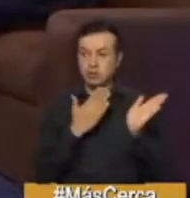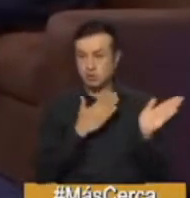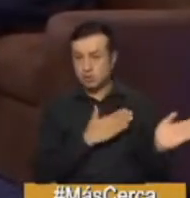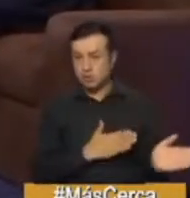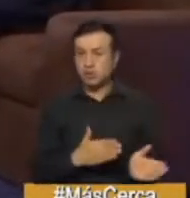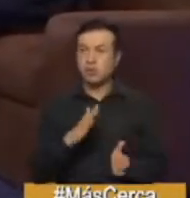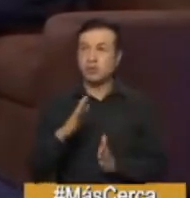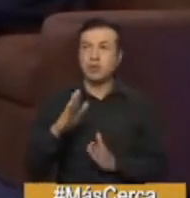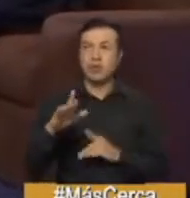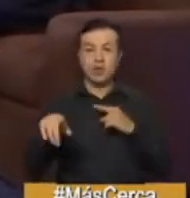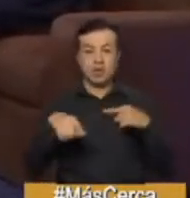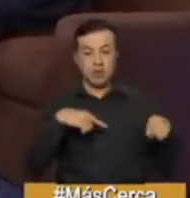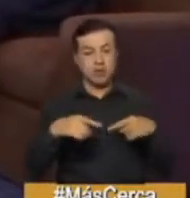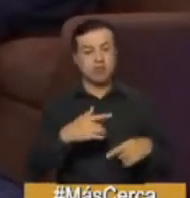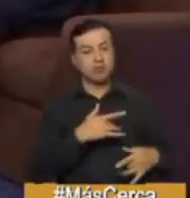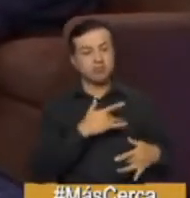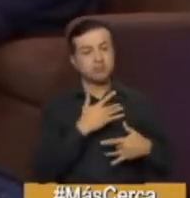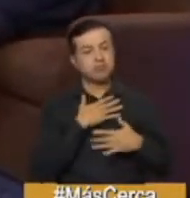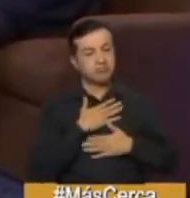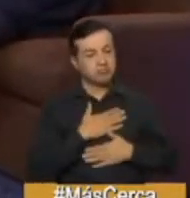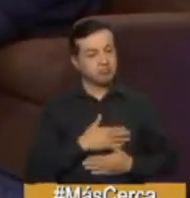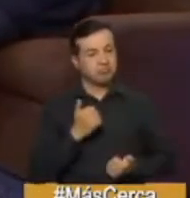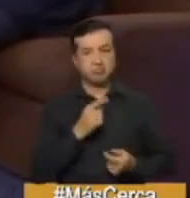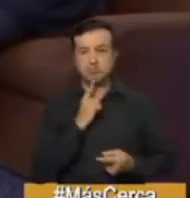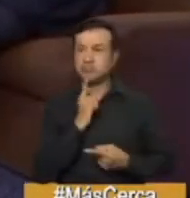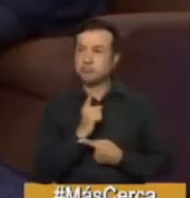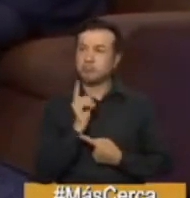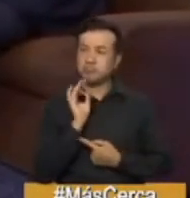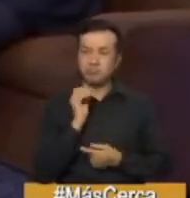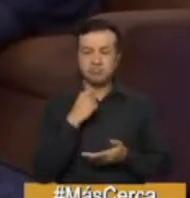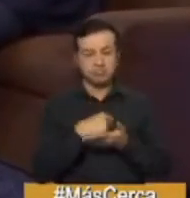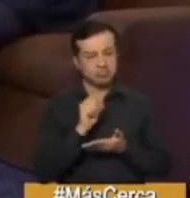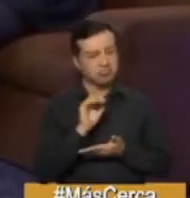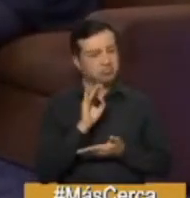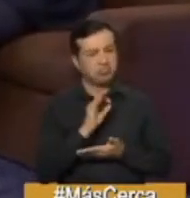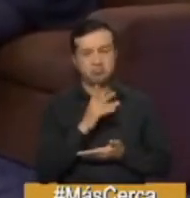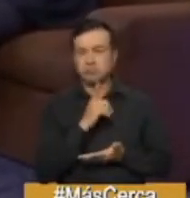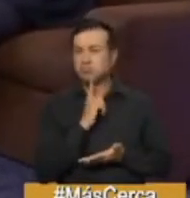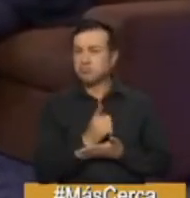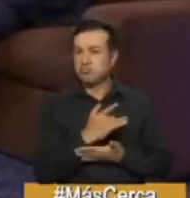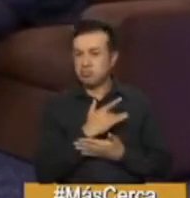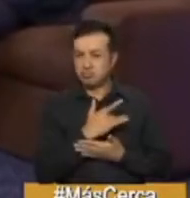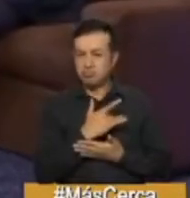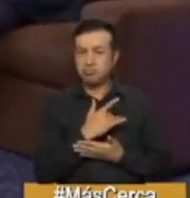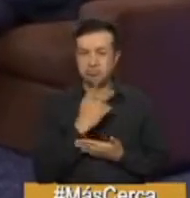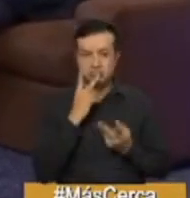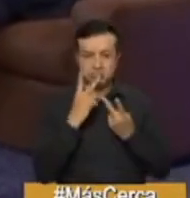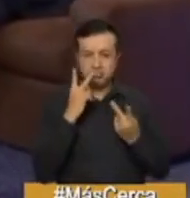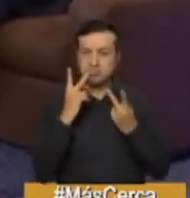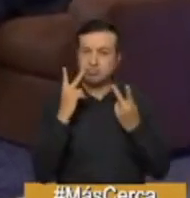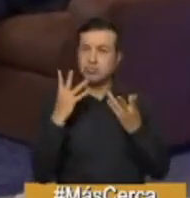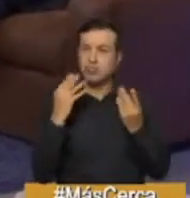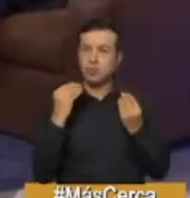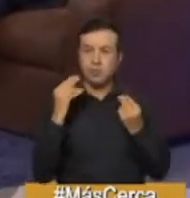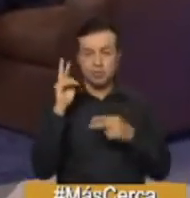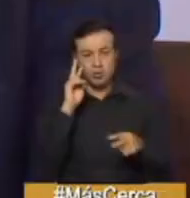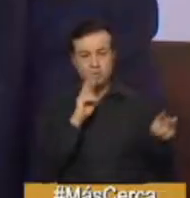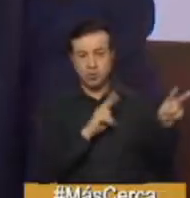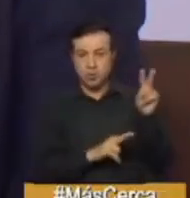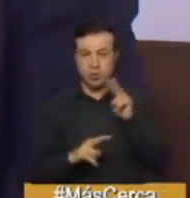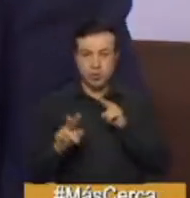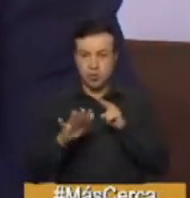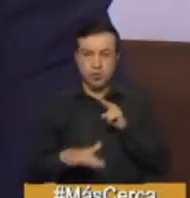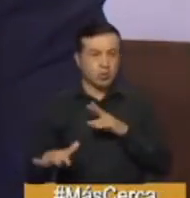propio empleador se mostraba satisfecho de saber que está cumpliendo y ese es el gran síntoma que yo he evidenciado en la mayoría inspecciones que ha estado